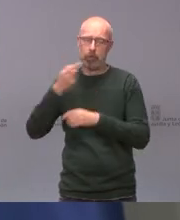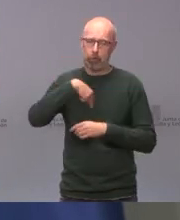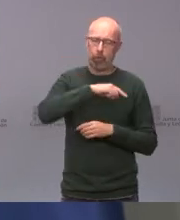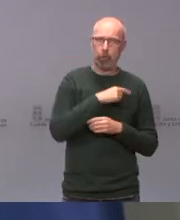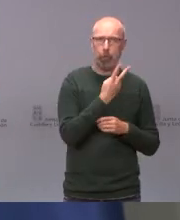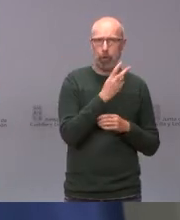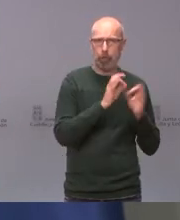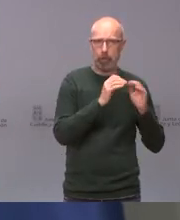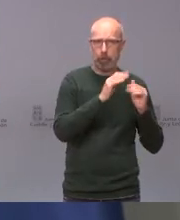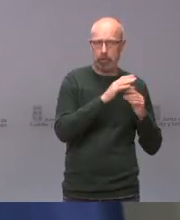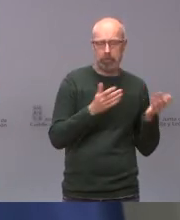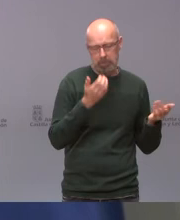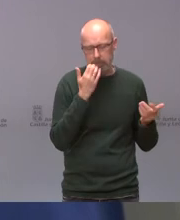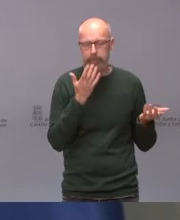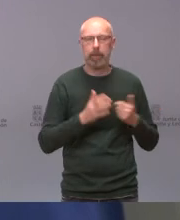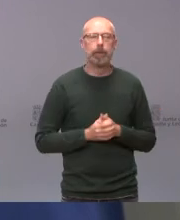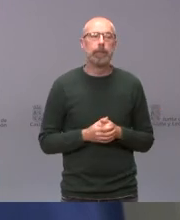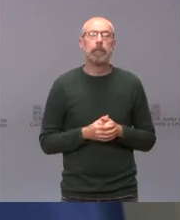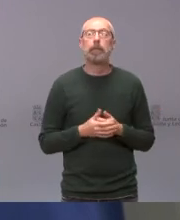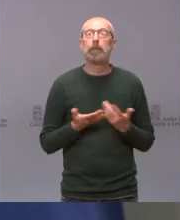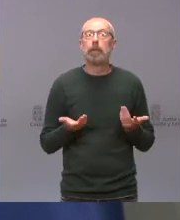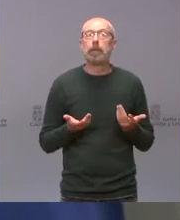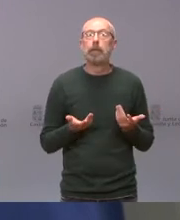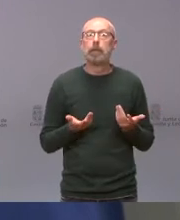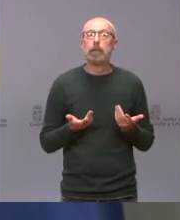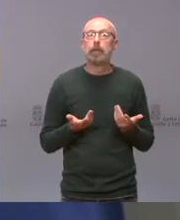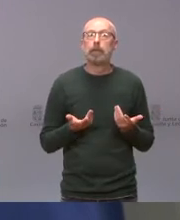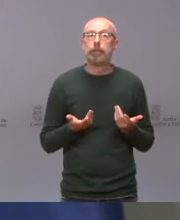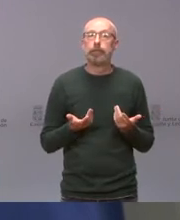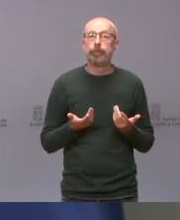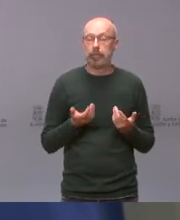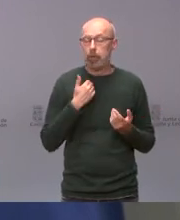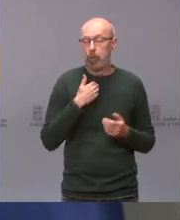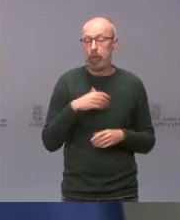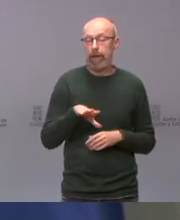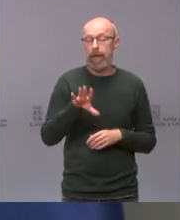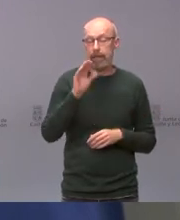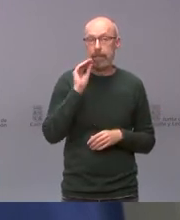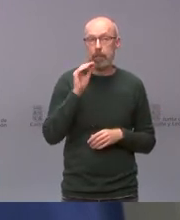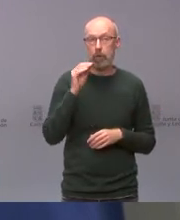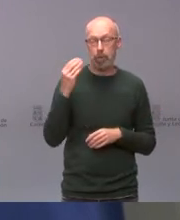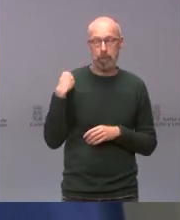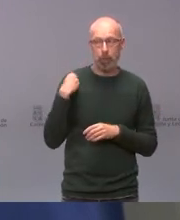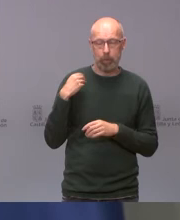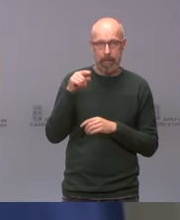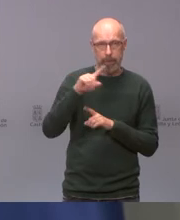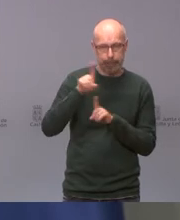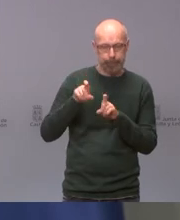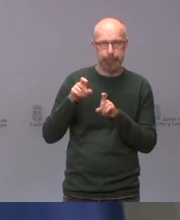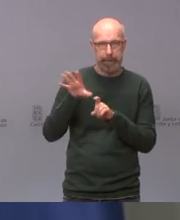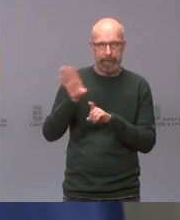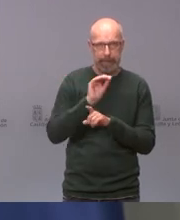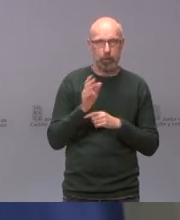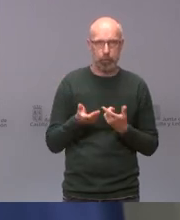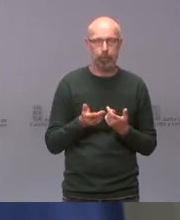hemos demostrado que podemos ir más rápido. Pero no podríamos hacerlo, aunque entiendo la argumentación de la pregunta. Es decir, que no es que